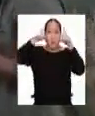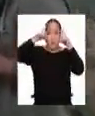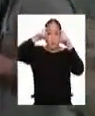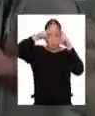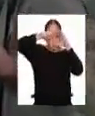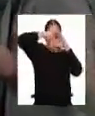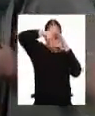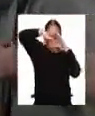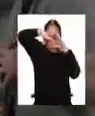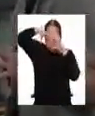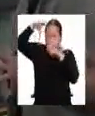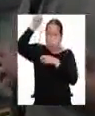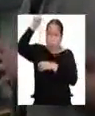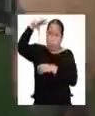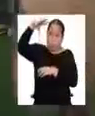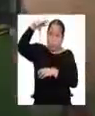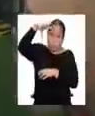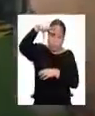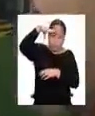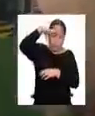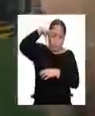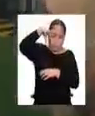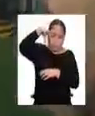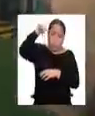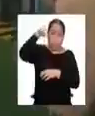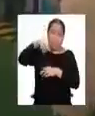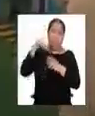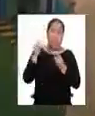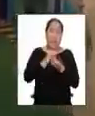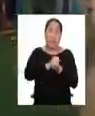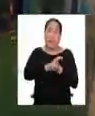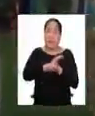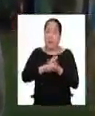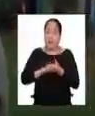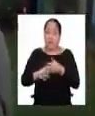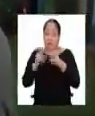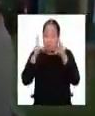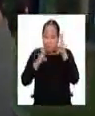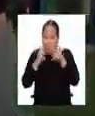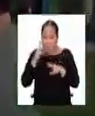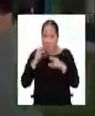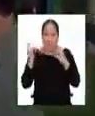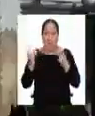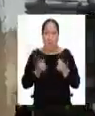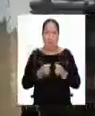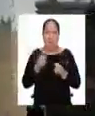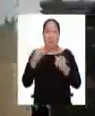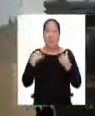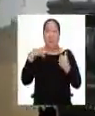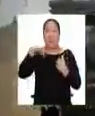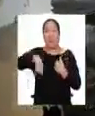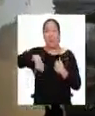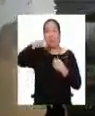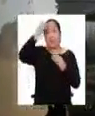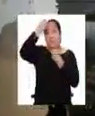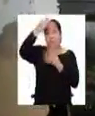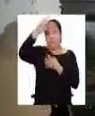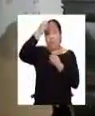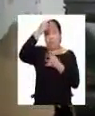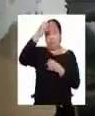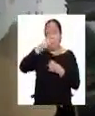satelitales de forma gratuita se pueden procesar rápidamente y contar con ese tipo de información de manera